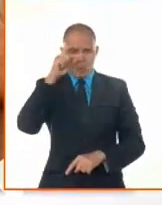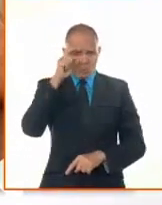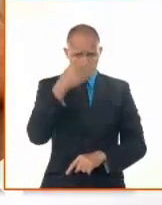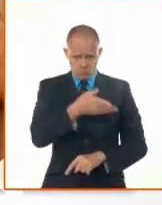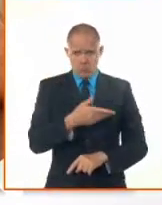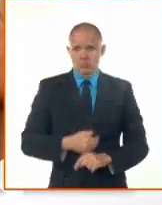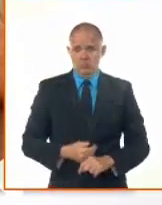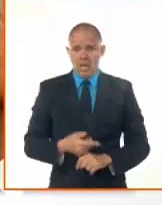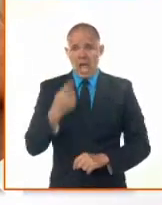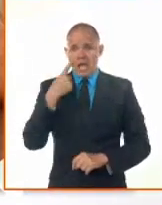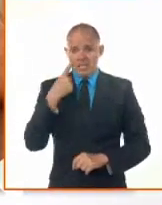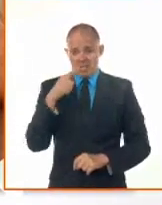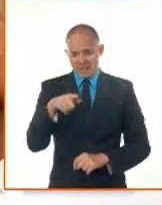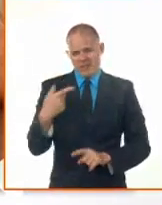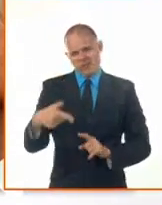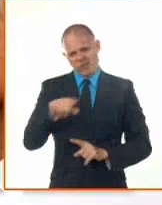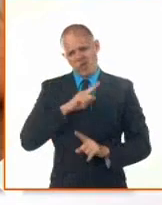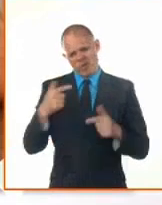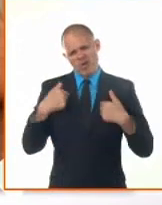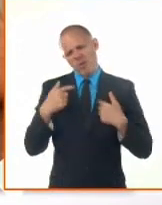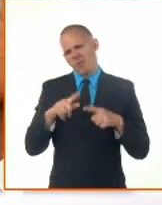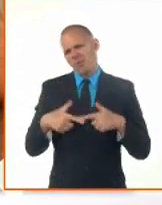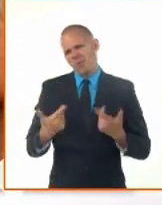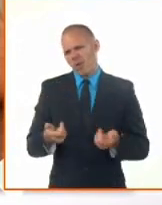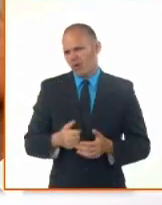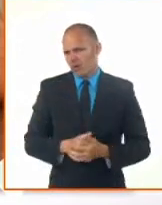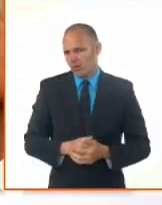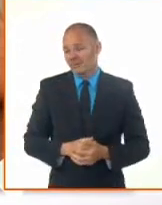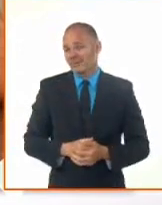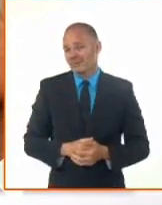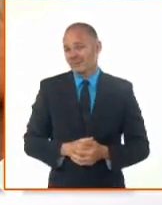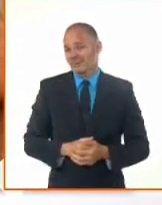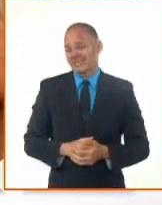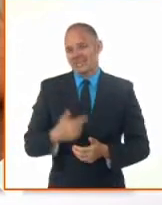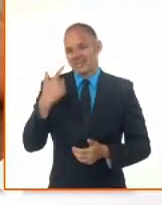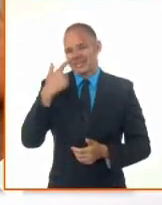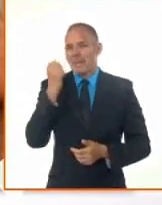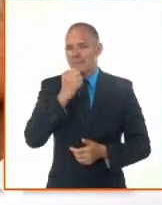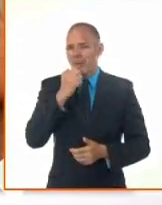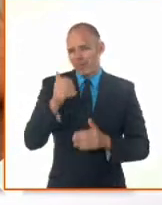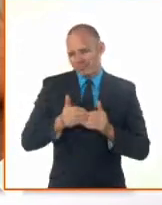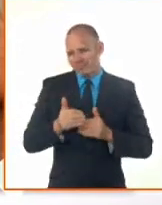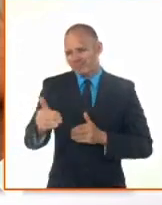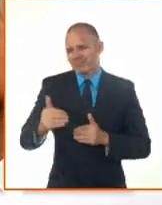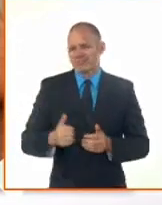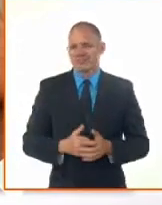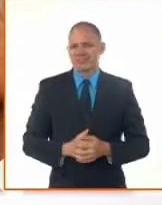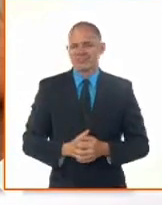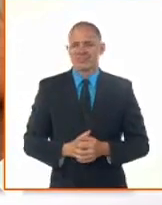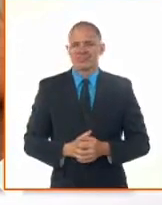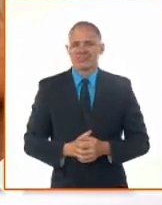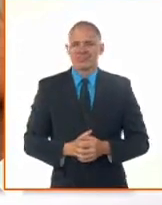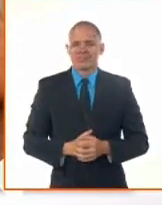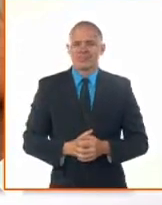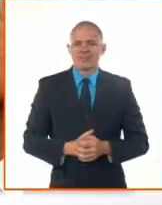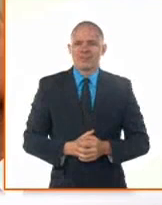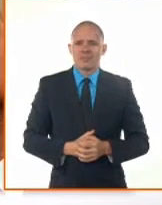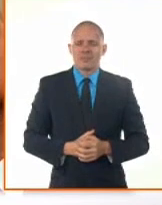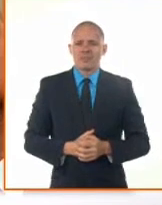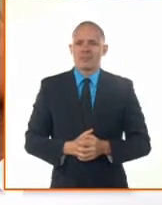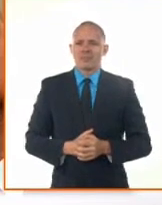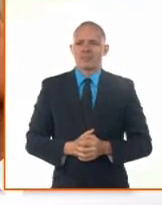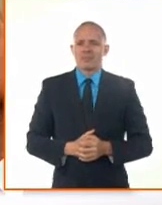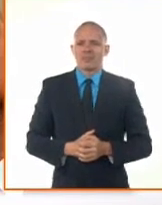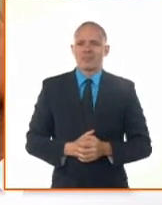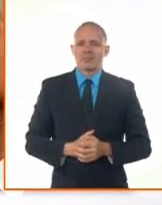politización esto lo está usando la defensa repito pero va más allá entra en lo que le comentario anteriormente